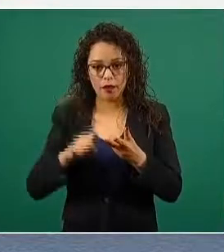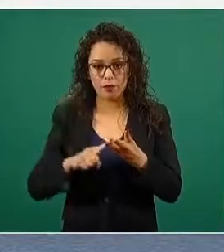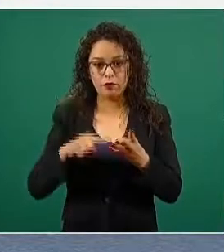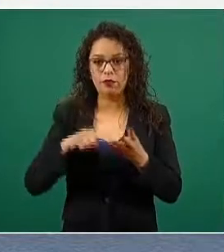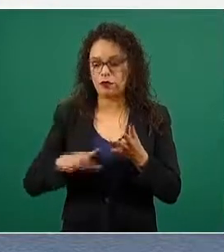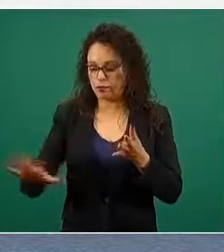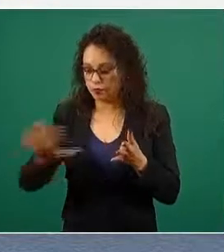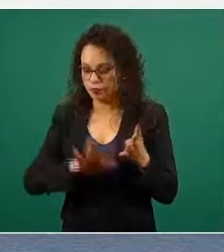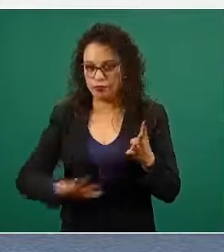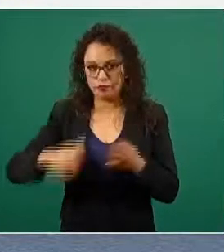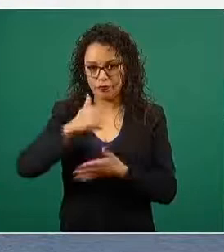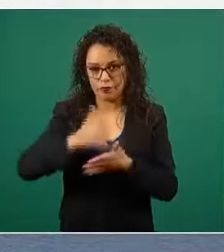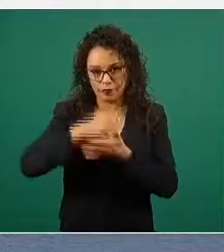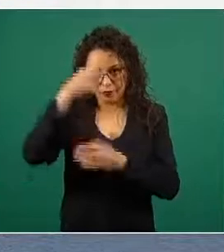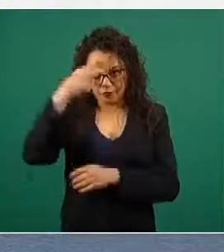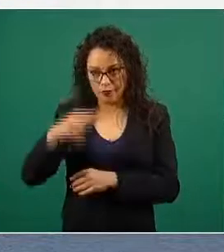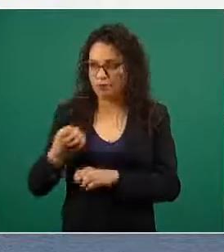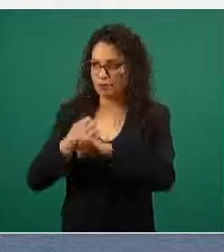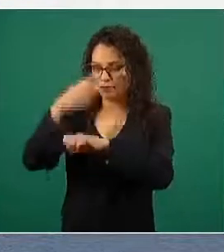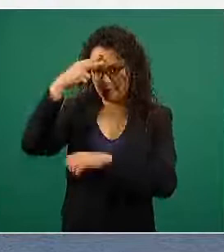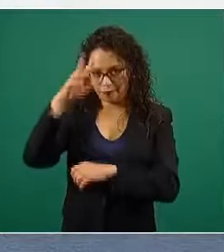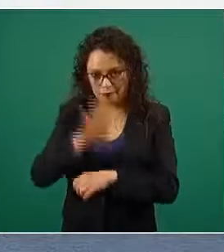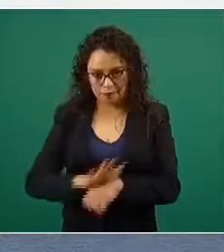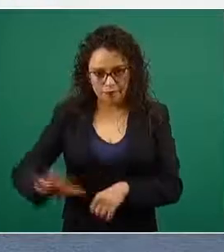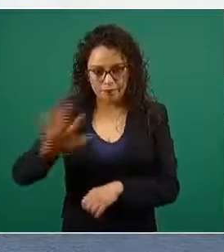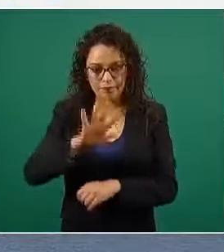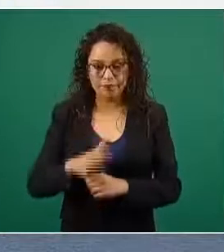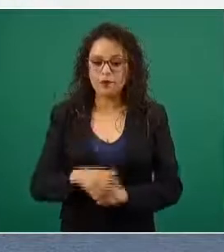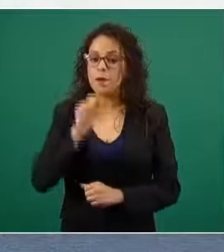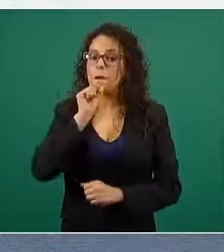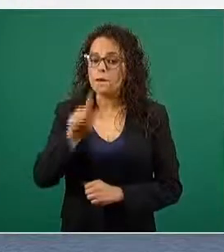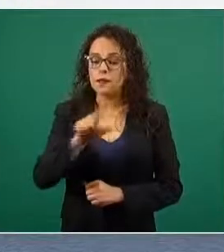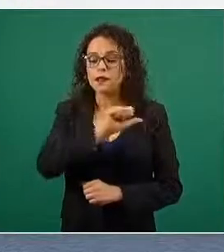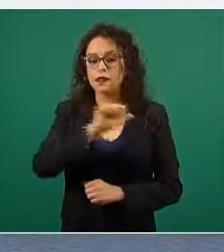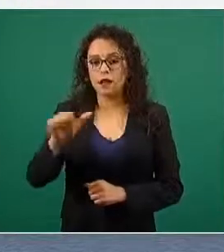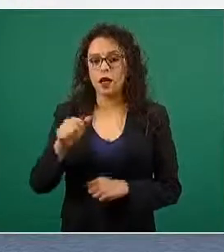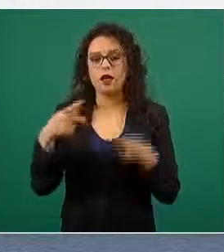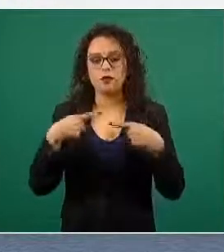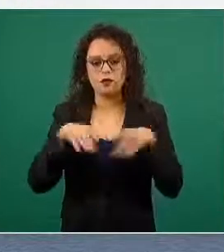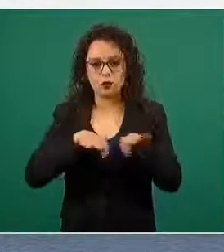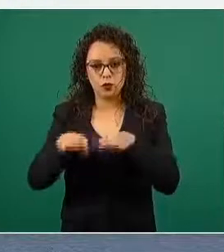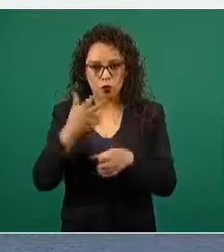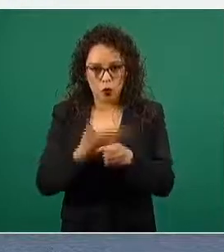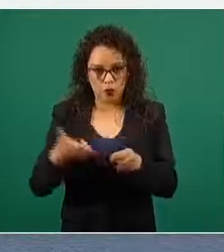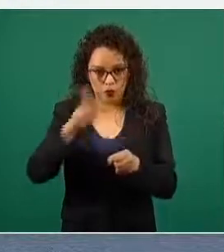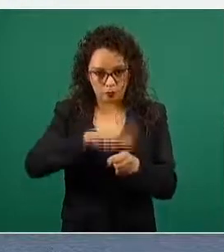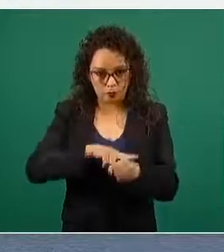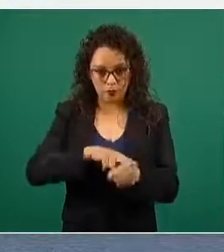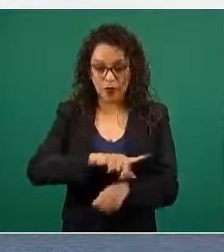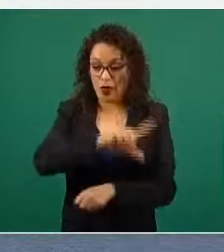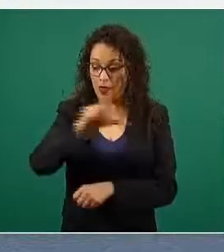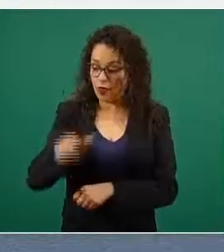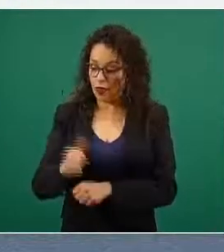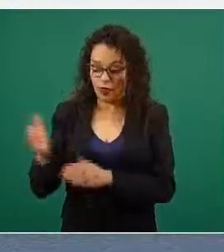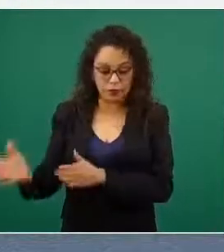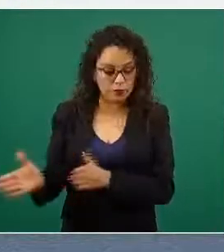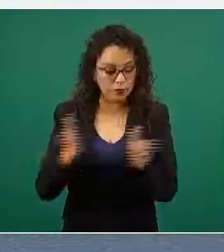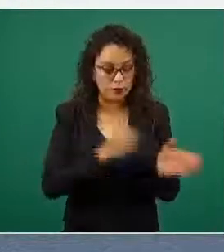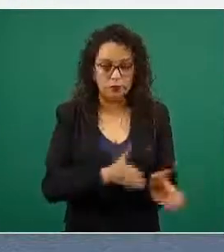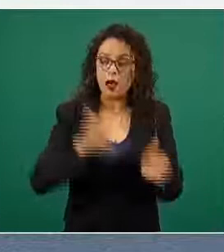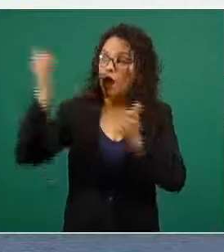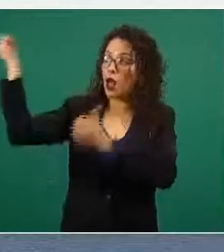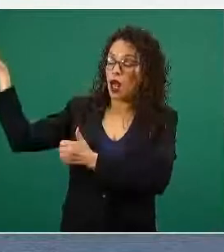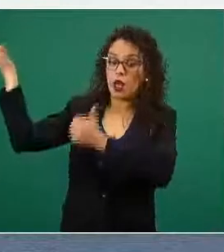México. Estarán vacunados también ahí el personal de salud, y enseguida, ya con el embarque que tendremos el